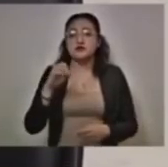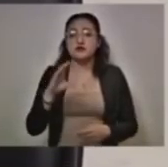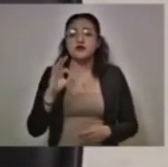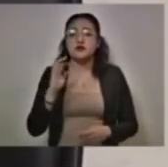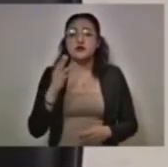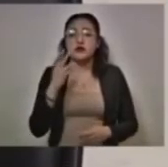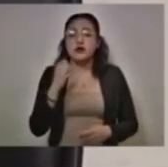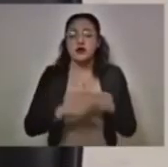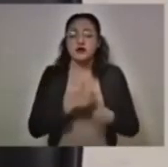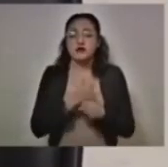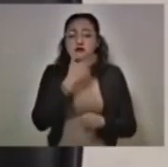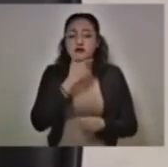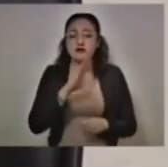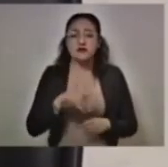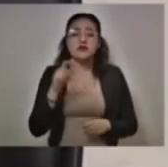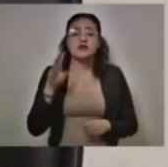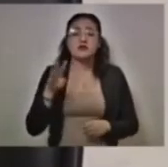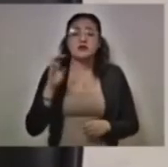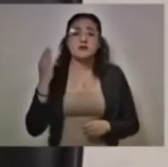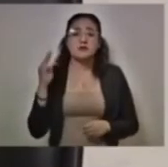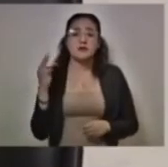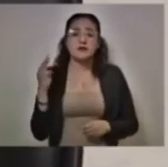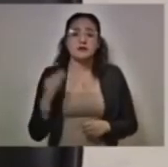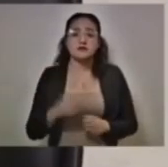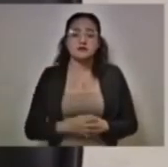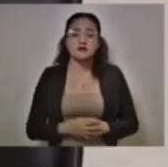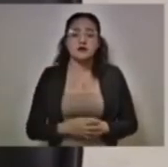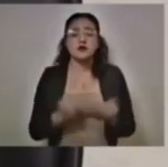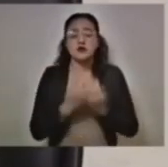años hoy es el 19 de mayo también en cholula masculino